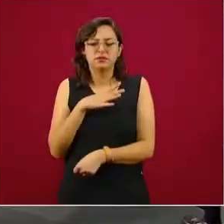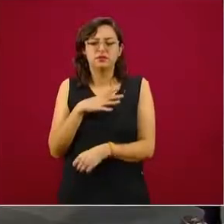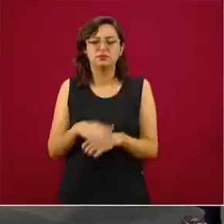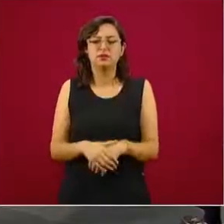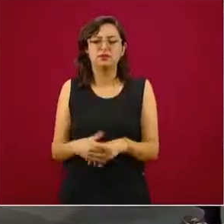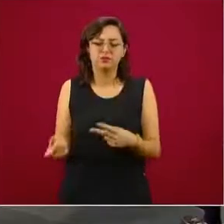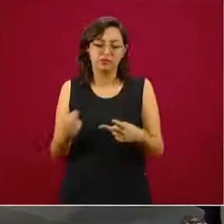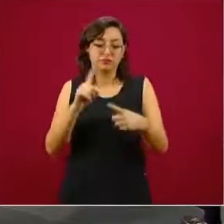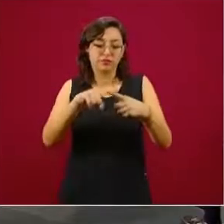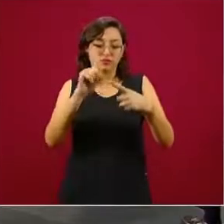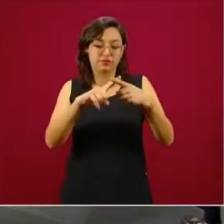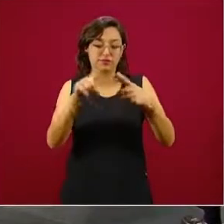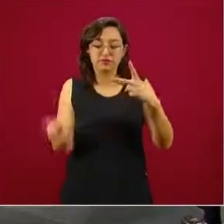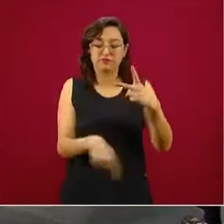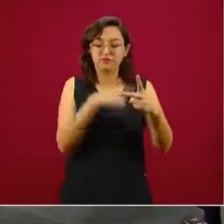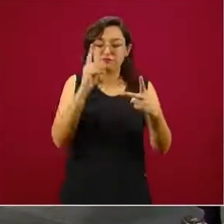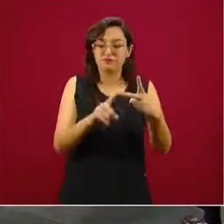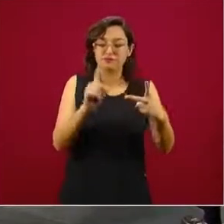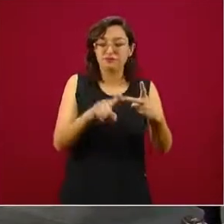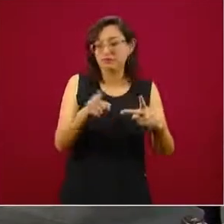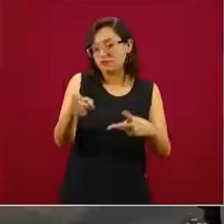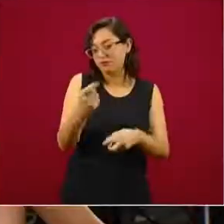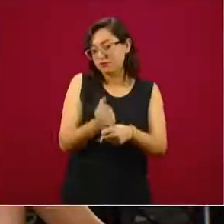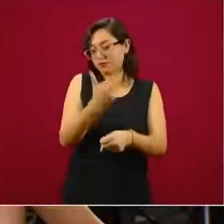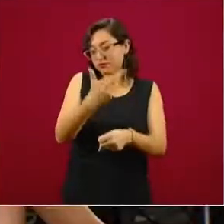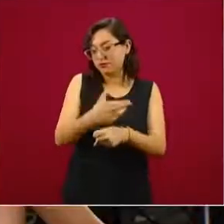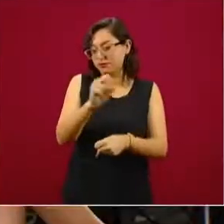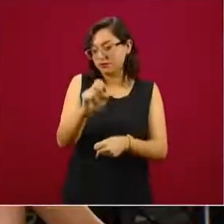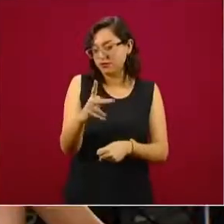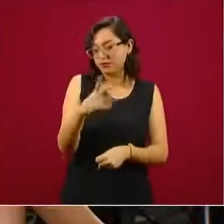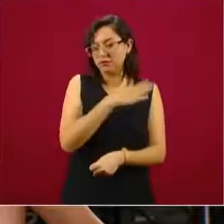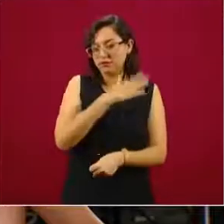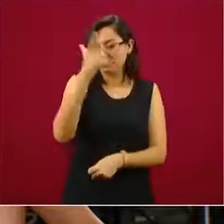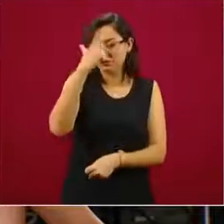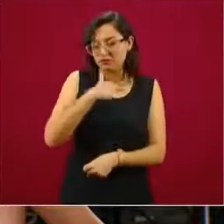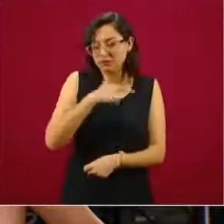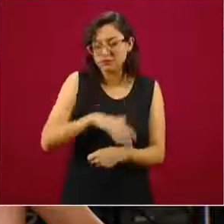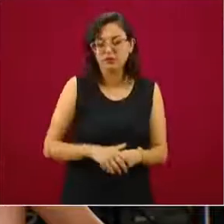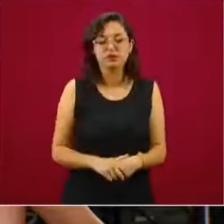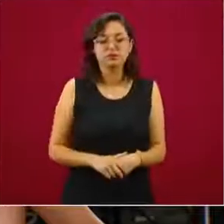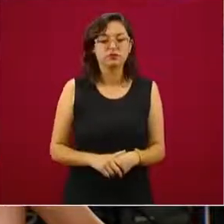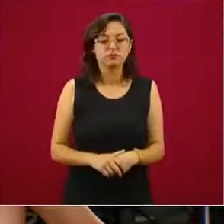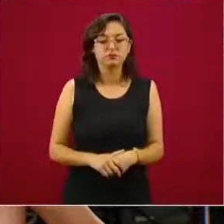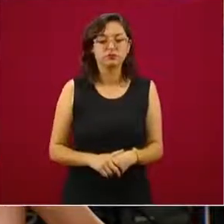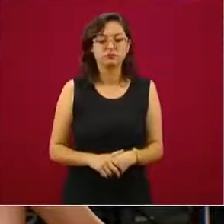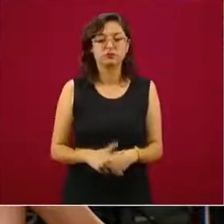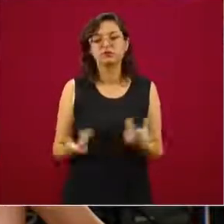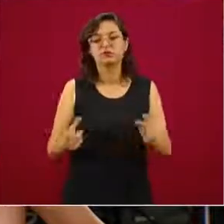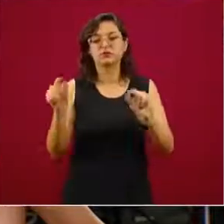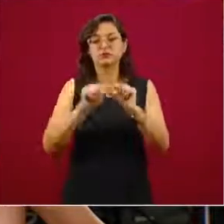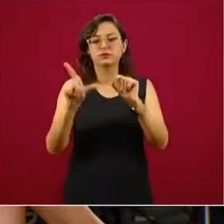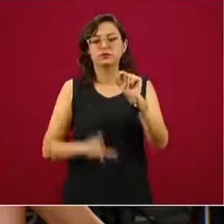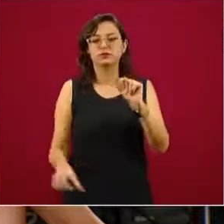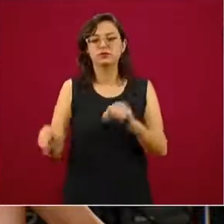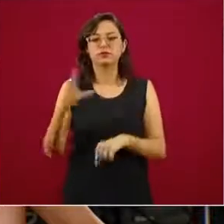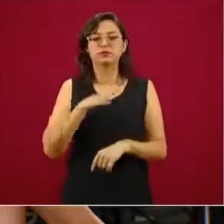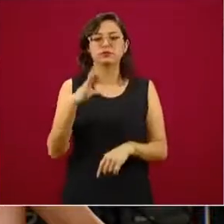noches. Preguntarle acerca de si se tiene contemplado, hay a nivel nacional